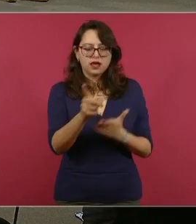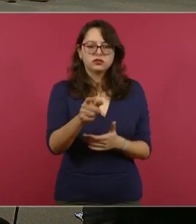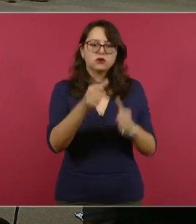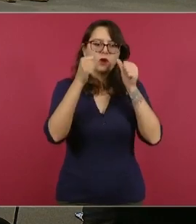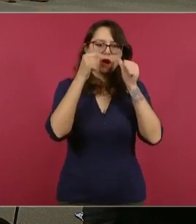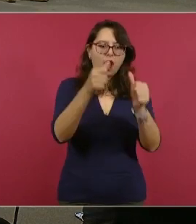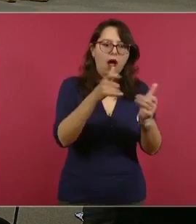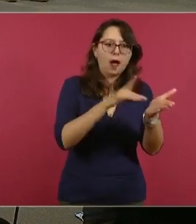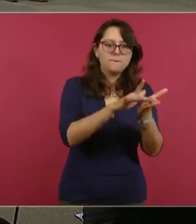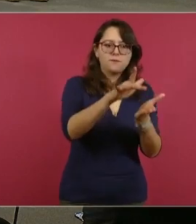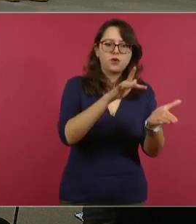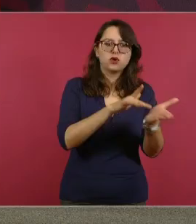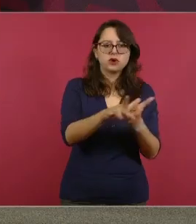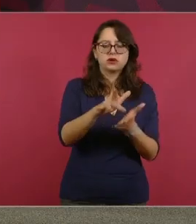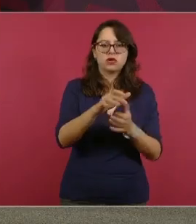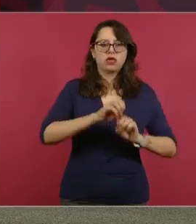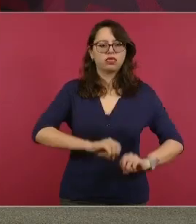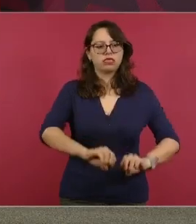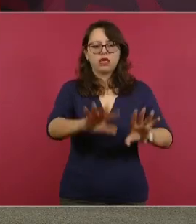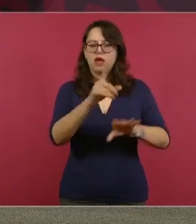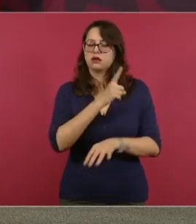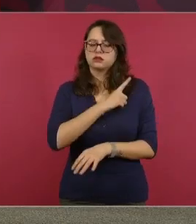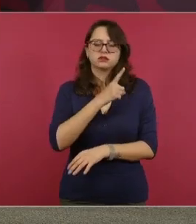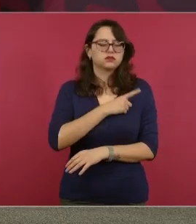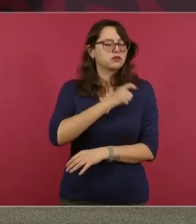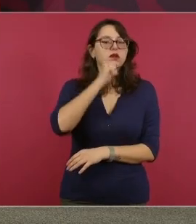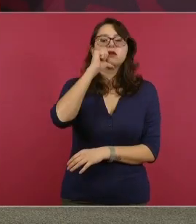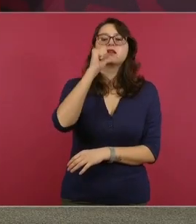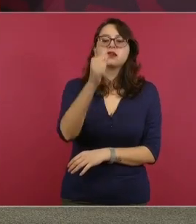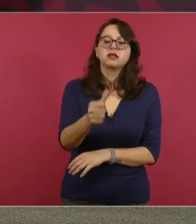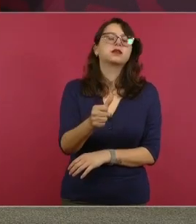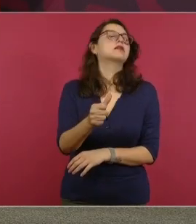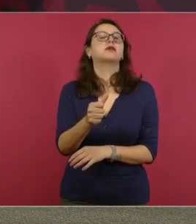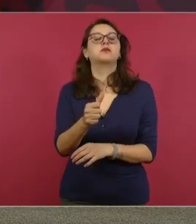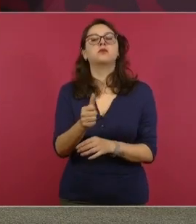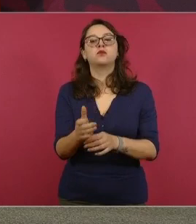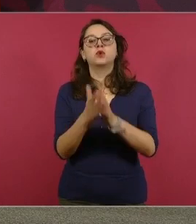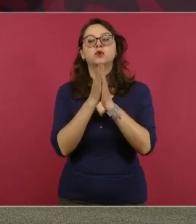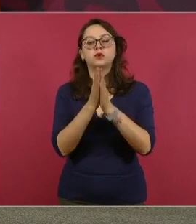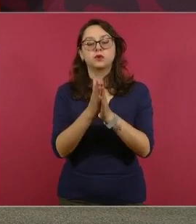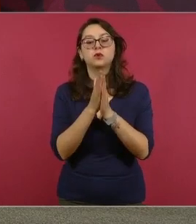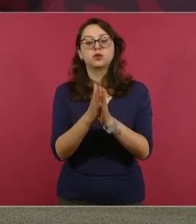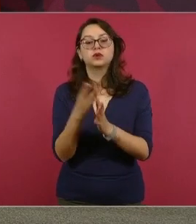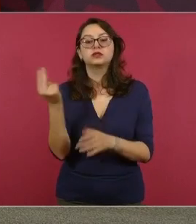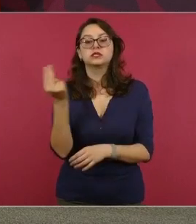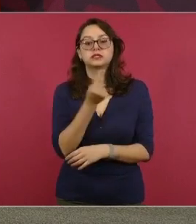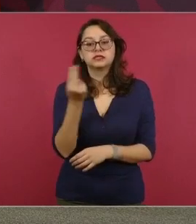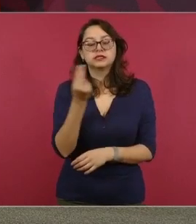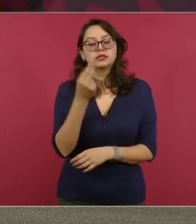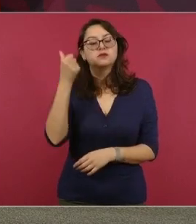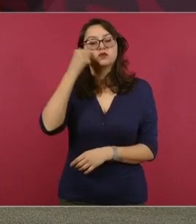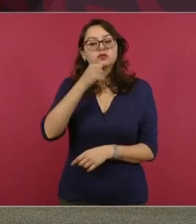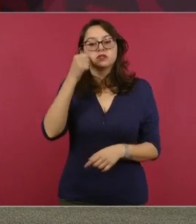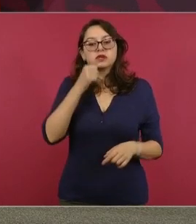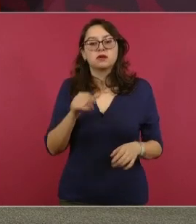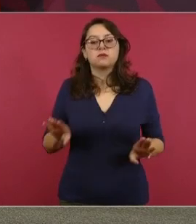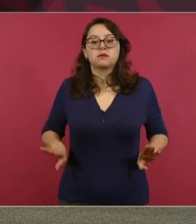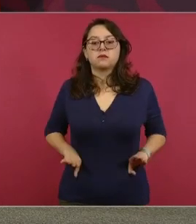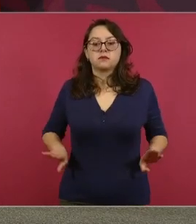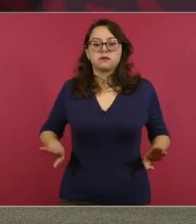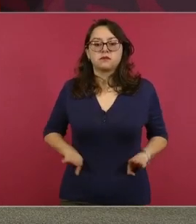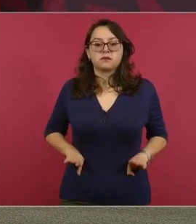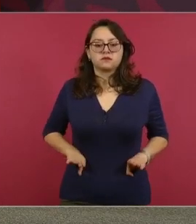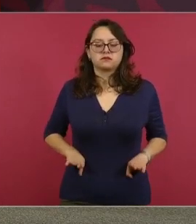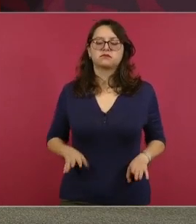No les vamos a dejar solos, nada más que actuemos como siempre, con